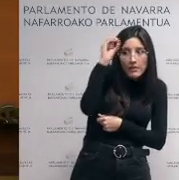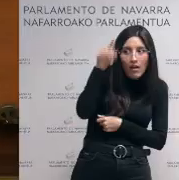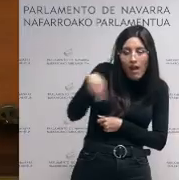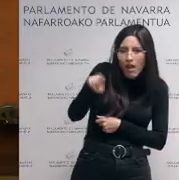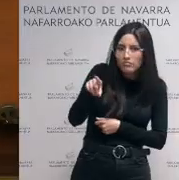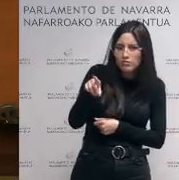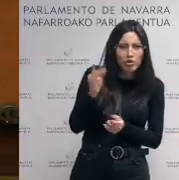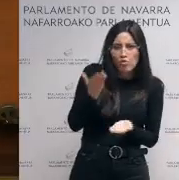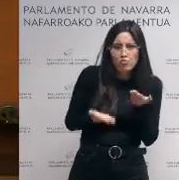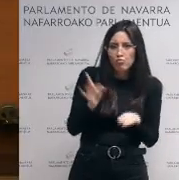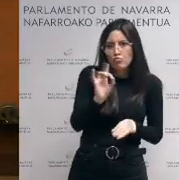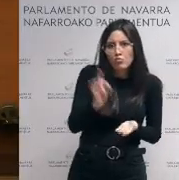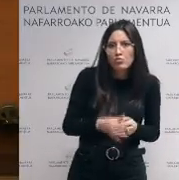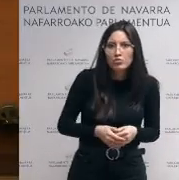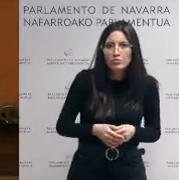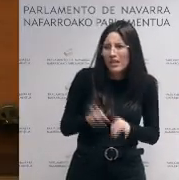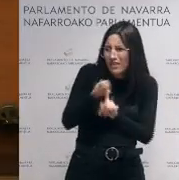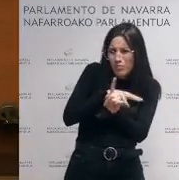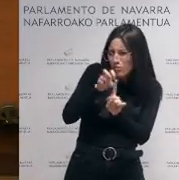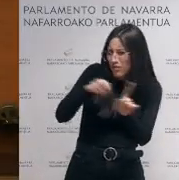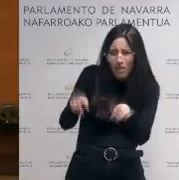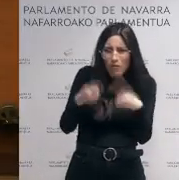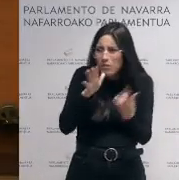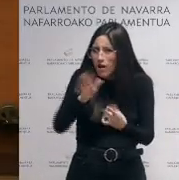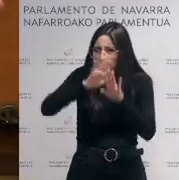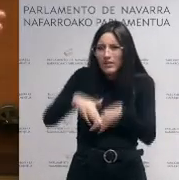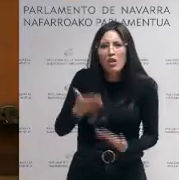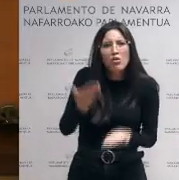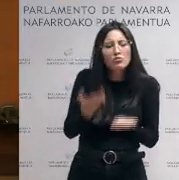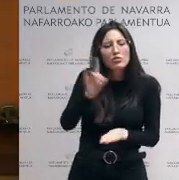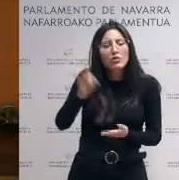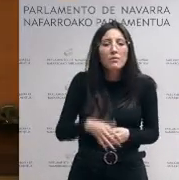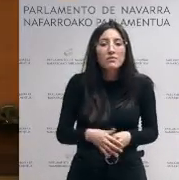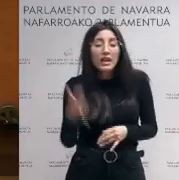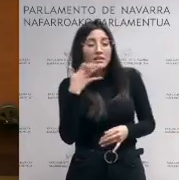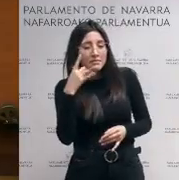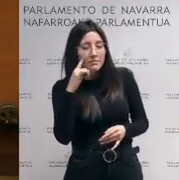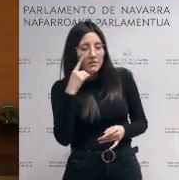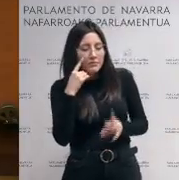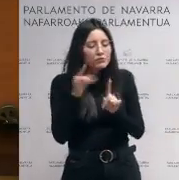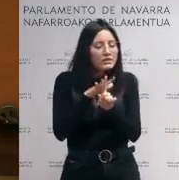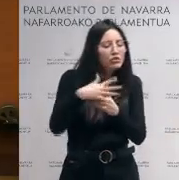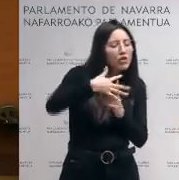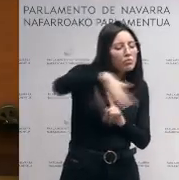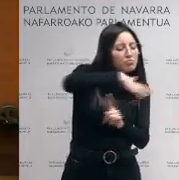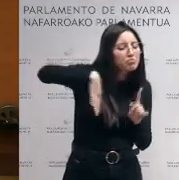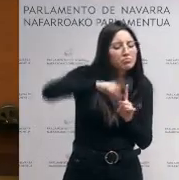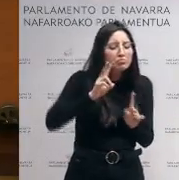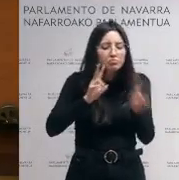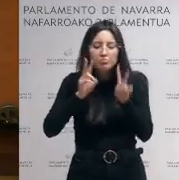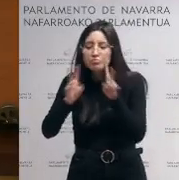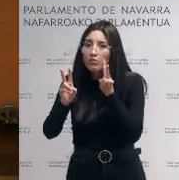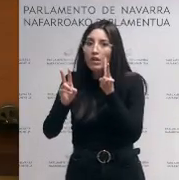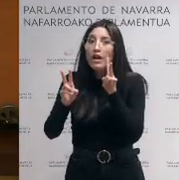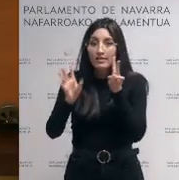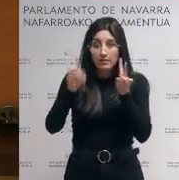se quiera mirar. Y lo es más cuando, si observamos qué ocurre en nuestro entorno, vemos que también en el Estado y, por